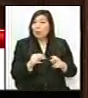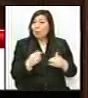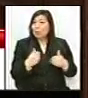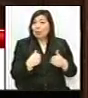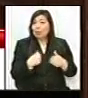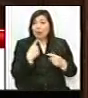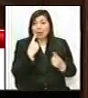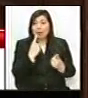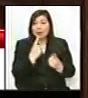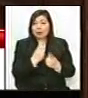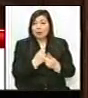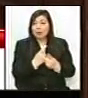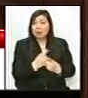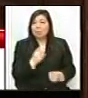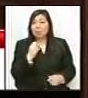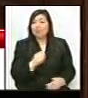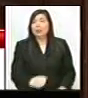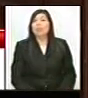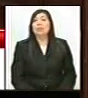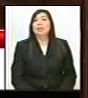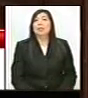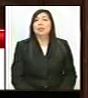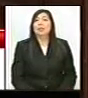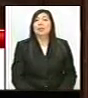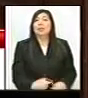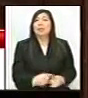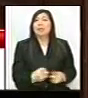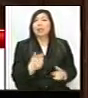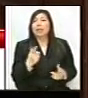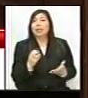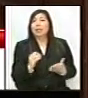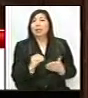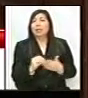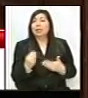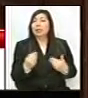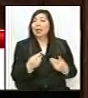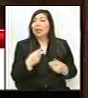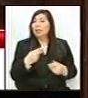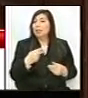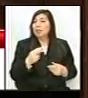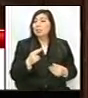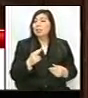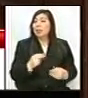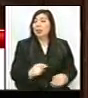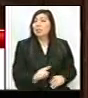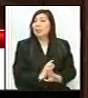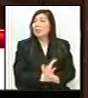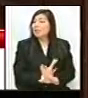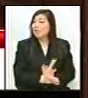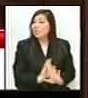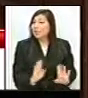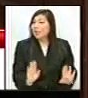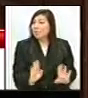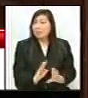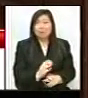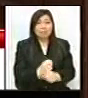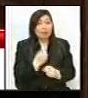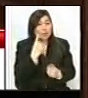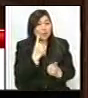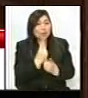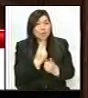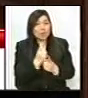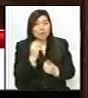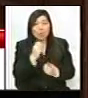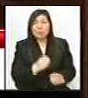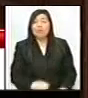tomado conocimiento oportuno de la calidad de líder atribuida al doctor Hinostroza Pariachi. Tampoco hemos tomado conocimiento